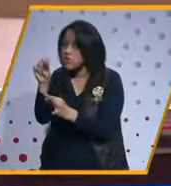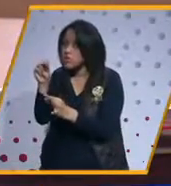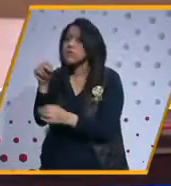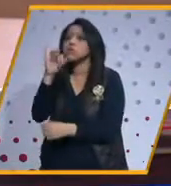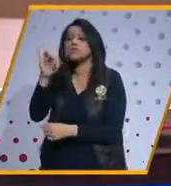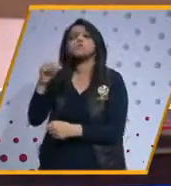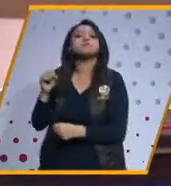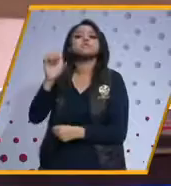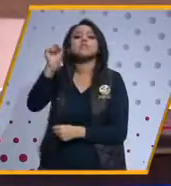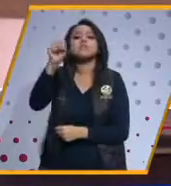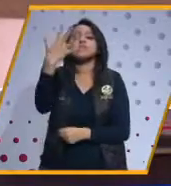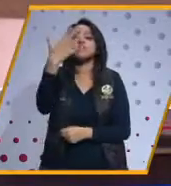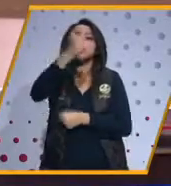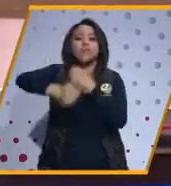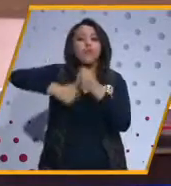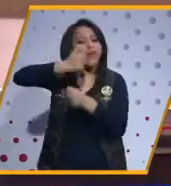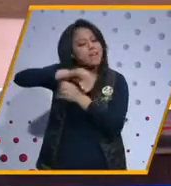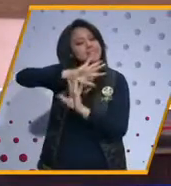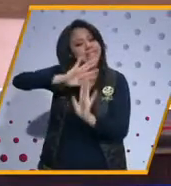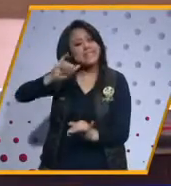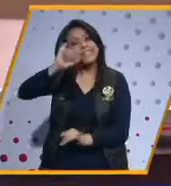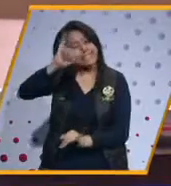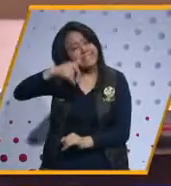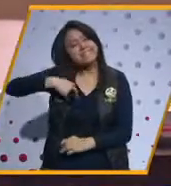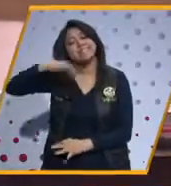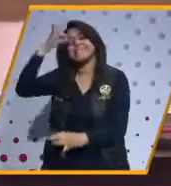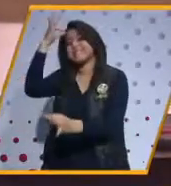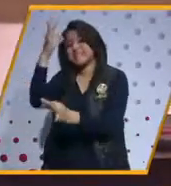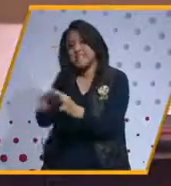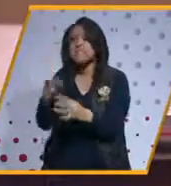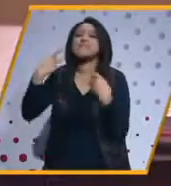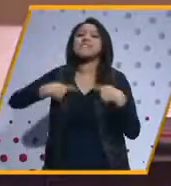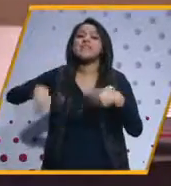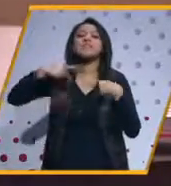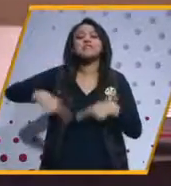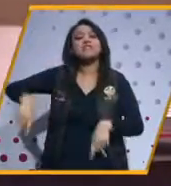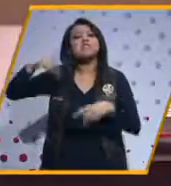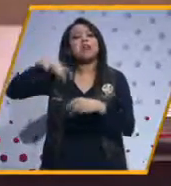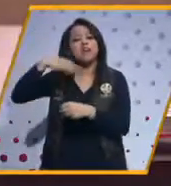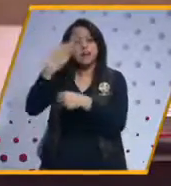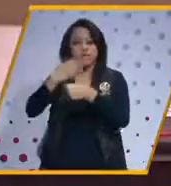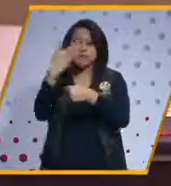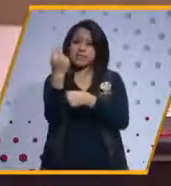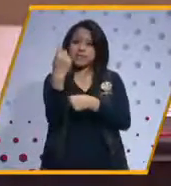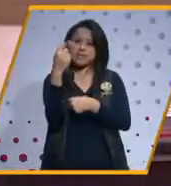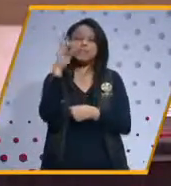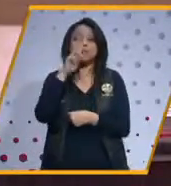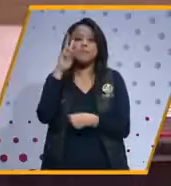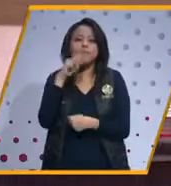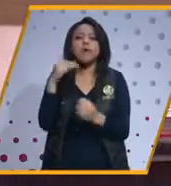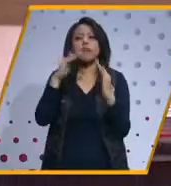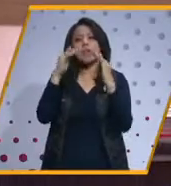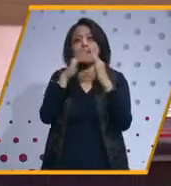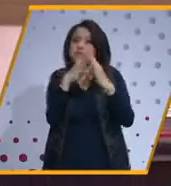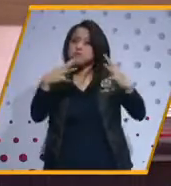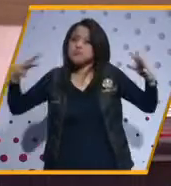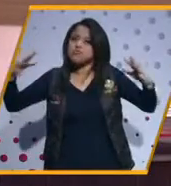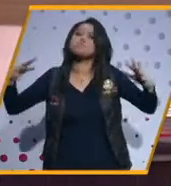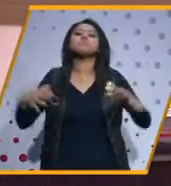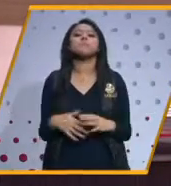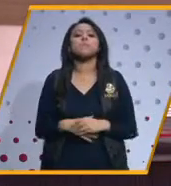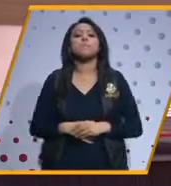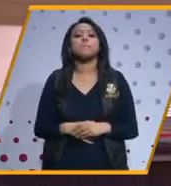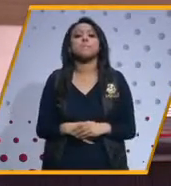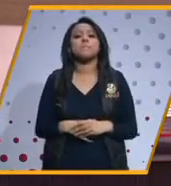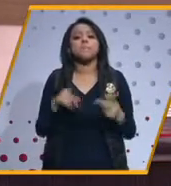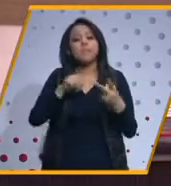ahora, nos dice que le han cumplido a mucha gente. Y mucha gente que hoy me está viendo ha cumplido sus sueños. Ampliar una casa,